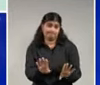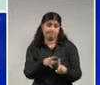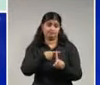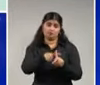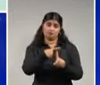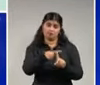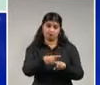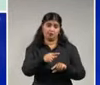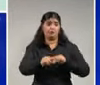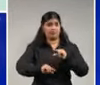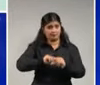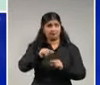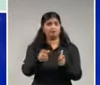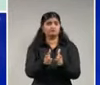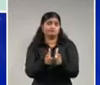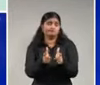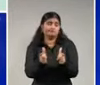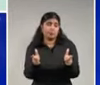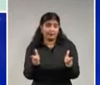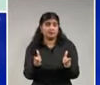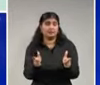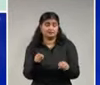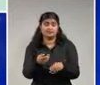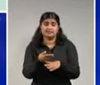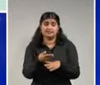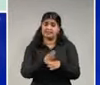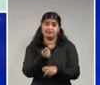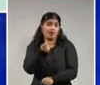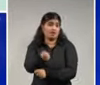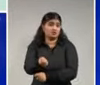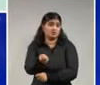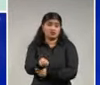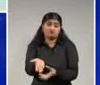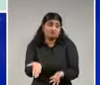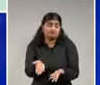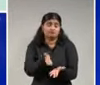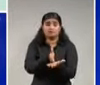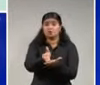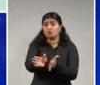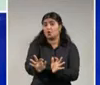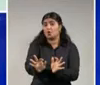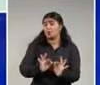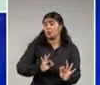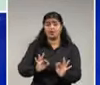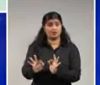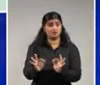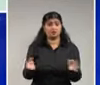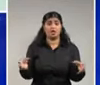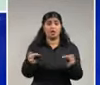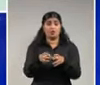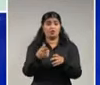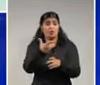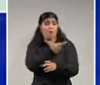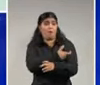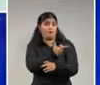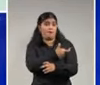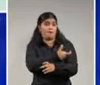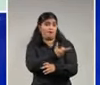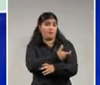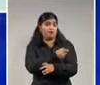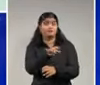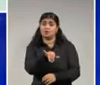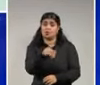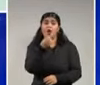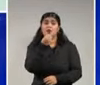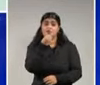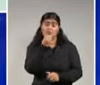este comportamiento es de que, no obstante tener 1% de población vacunada importante, de los más altos del